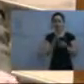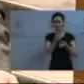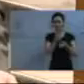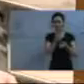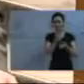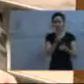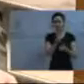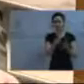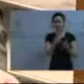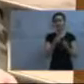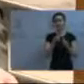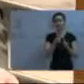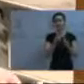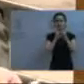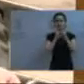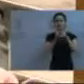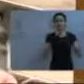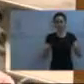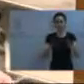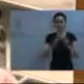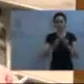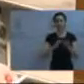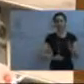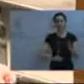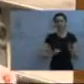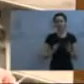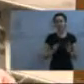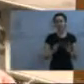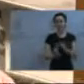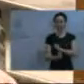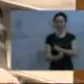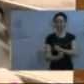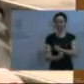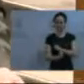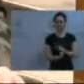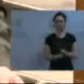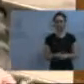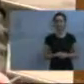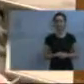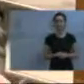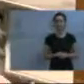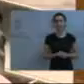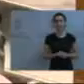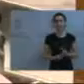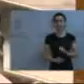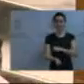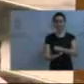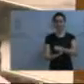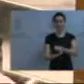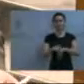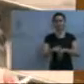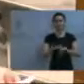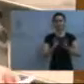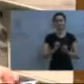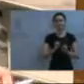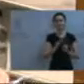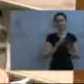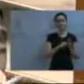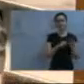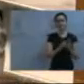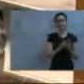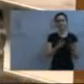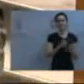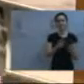las Comunicaciones está elaborando una estrategia que abarque los ejercicios 2017